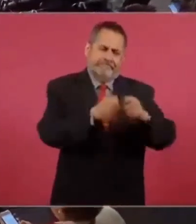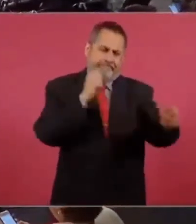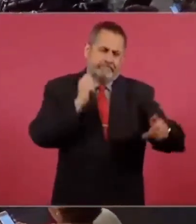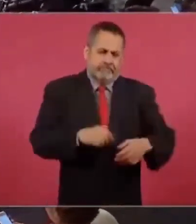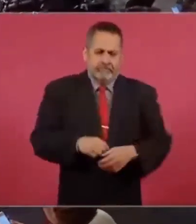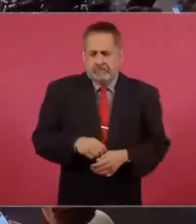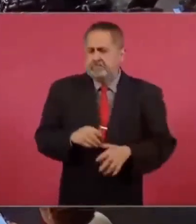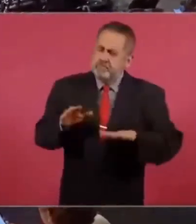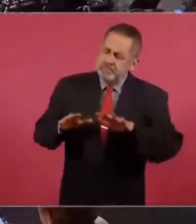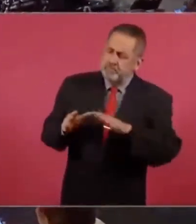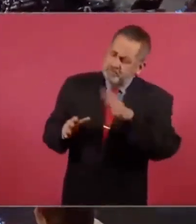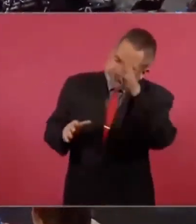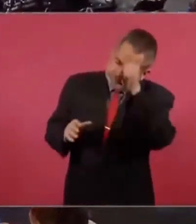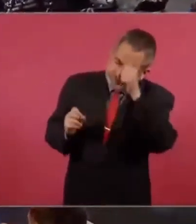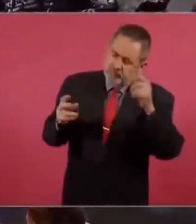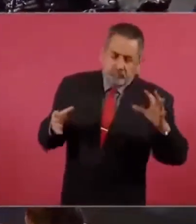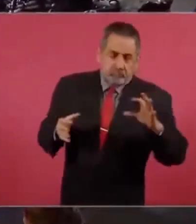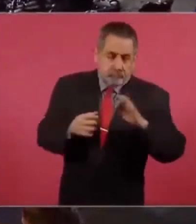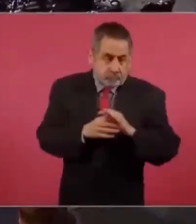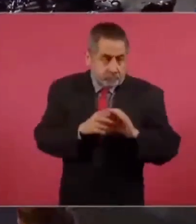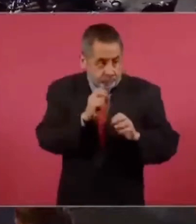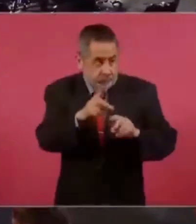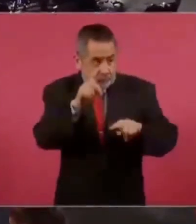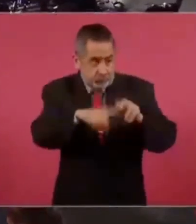Y llegamos a la conclusión